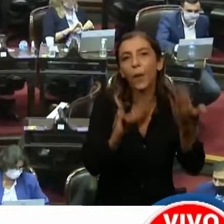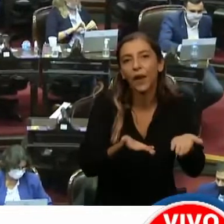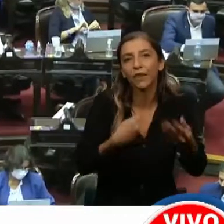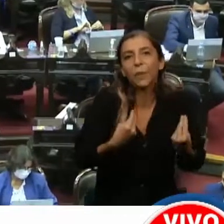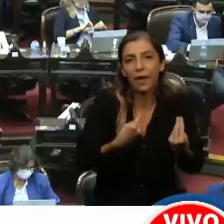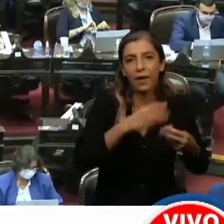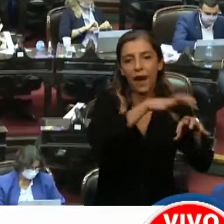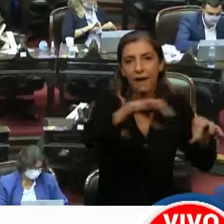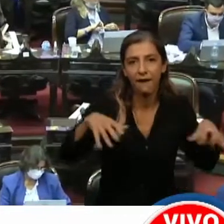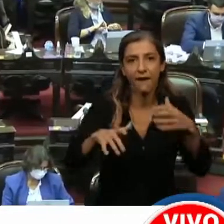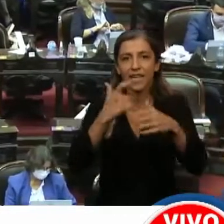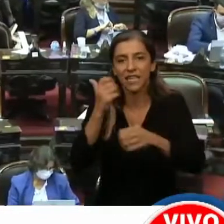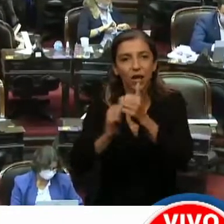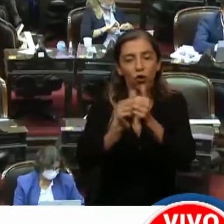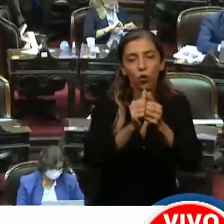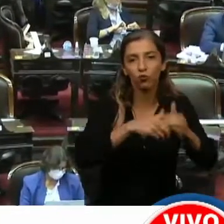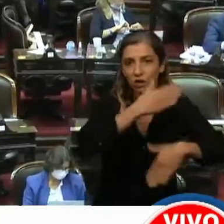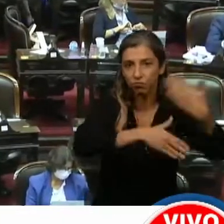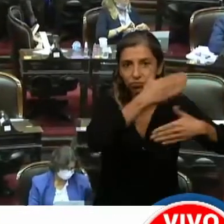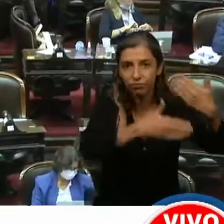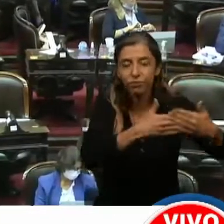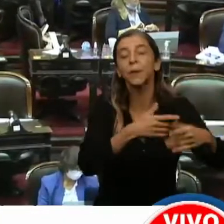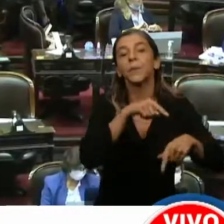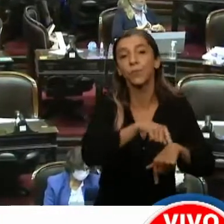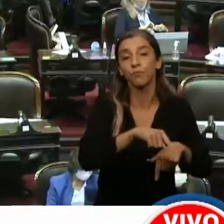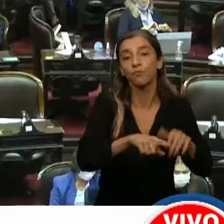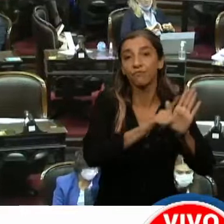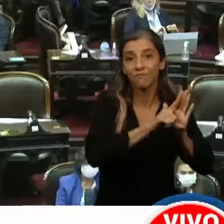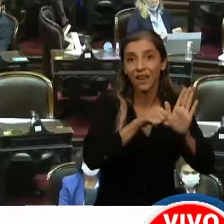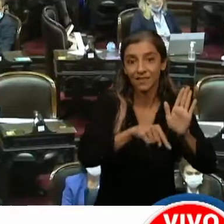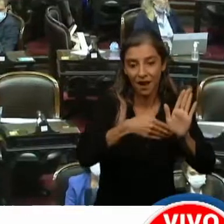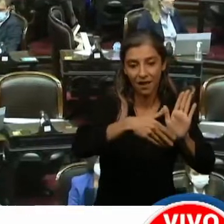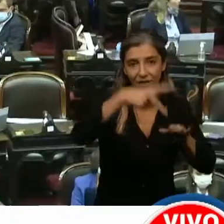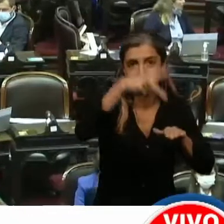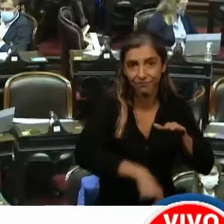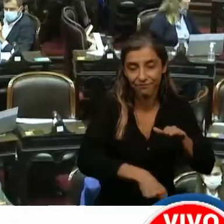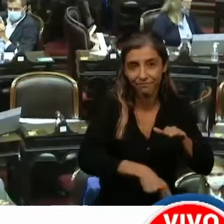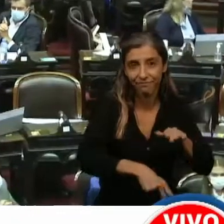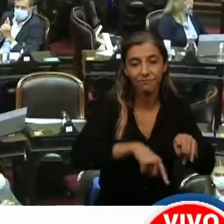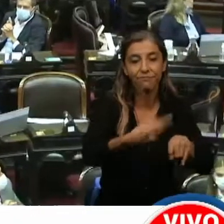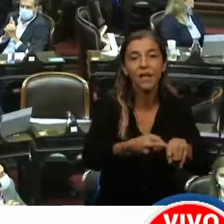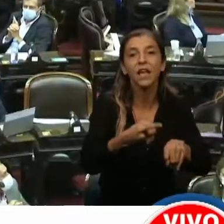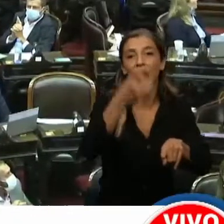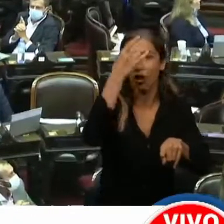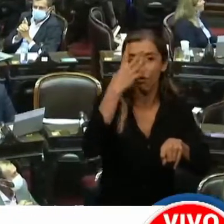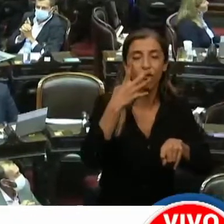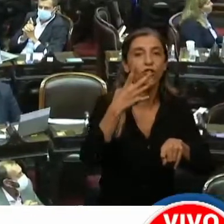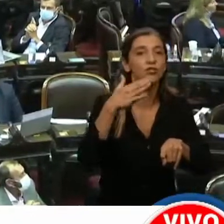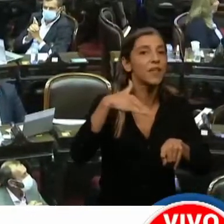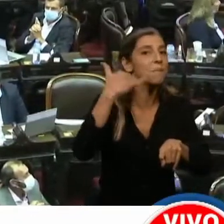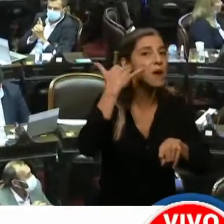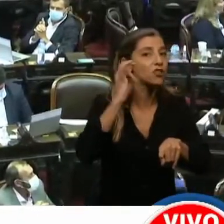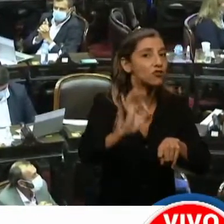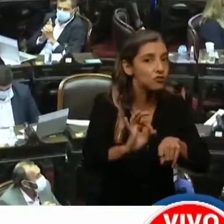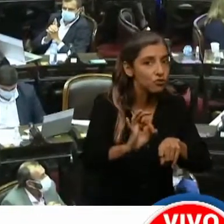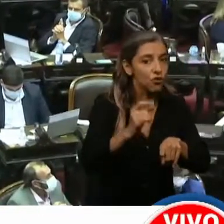desarrollo de la industria de biocombustibles en la Argentina, vence el próximo 12 de mayo. Estamos